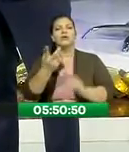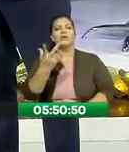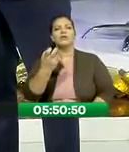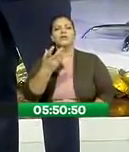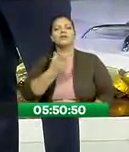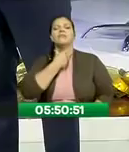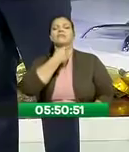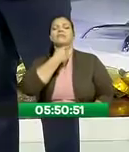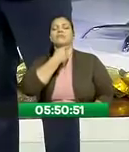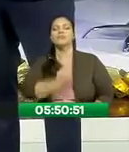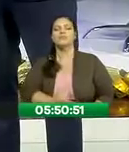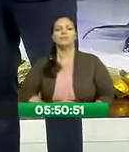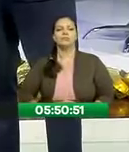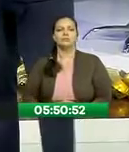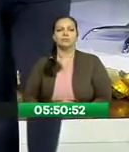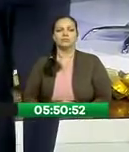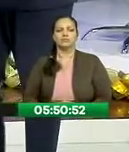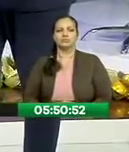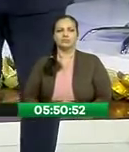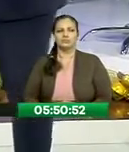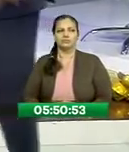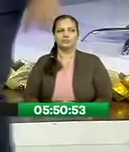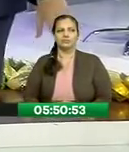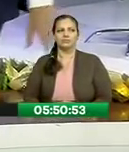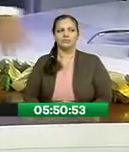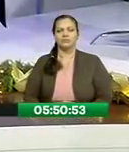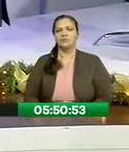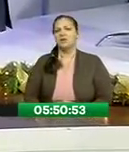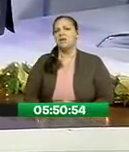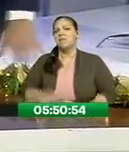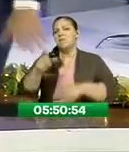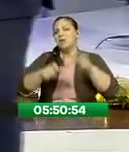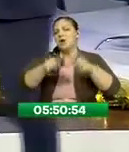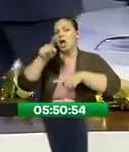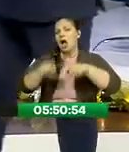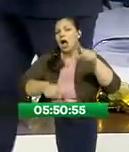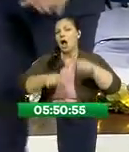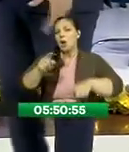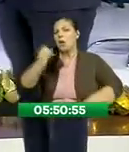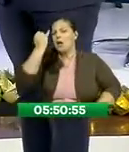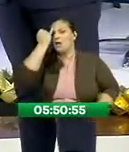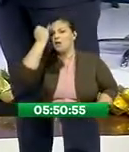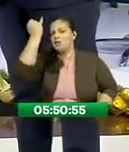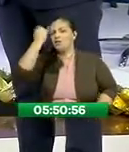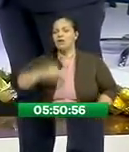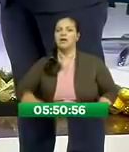Es bueno, pero no, por ejemplo, usted no pasa debajo de una escalera o no ve el gato negro.